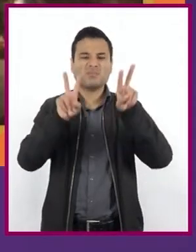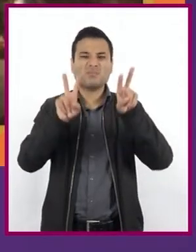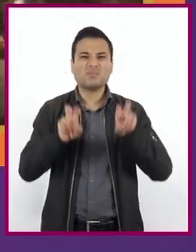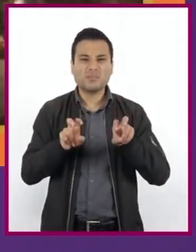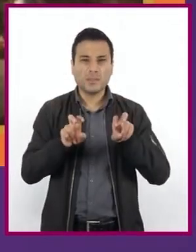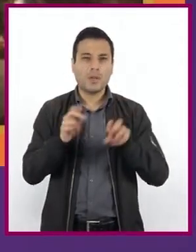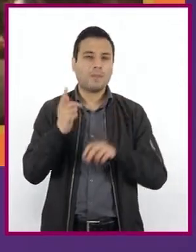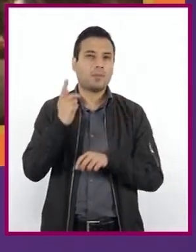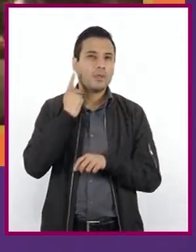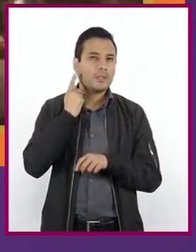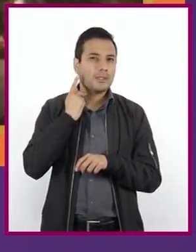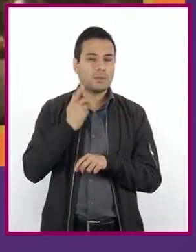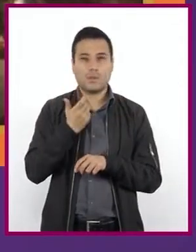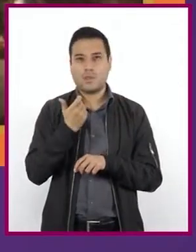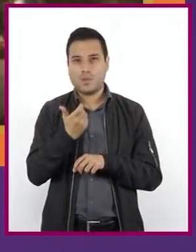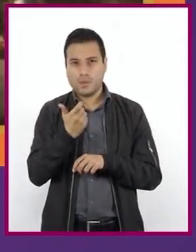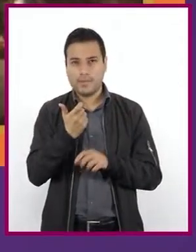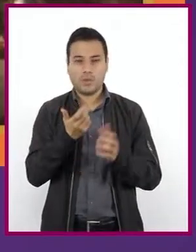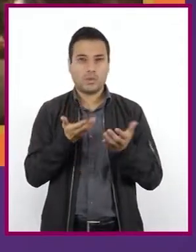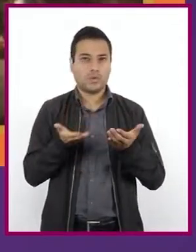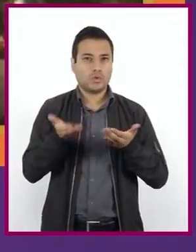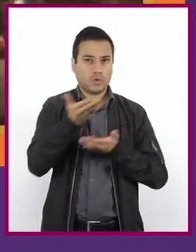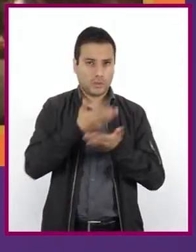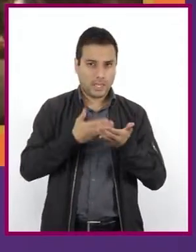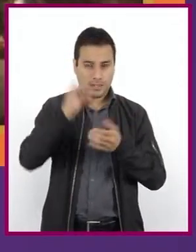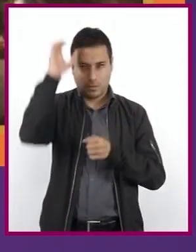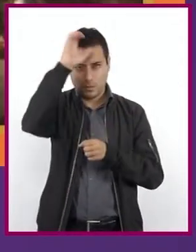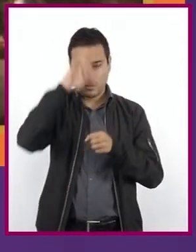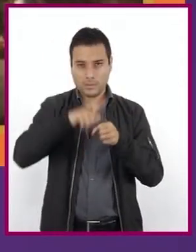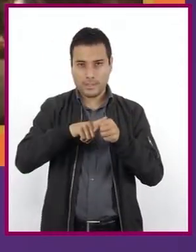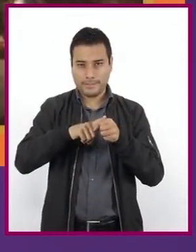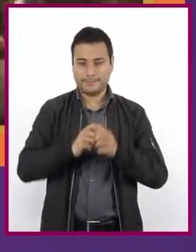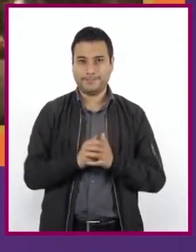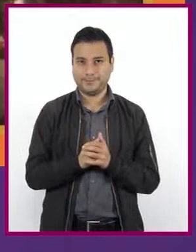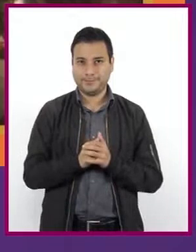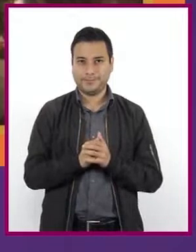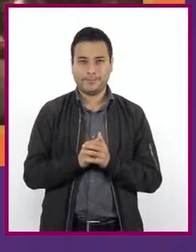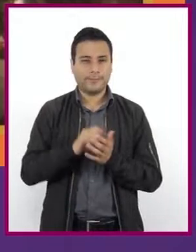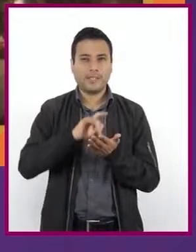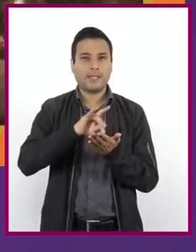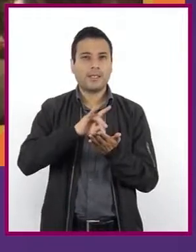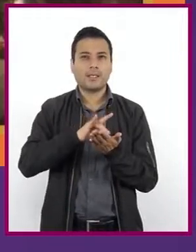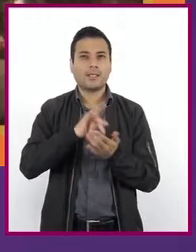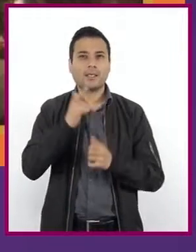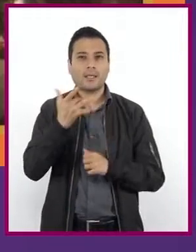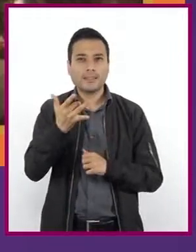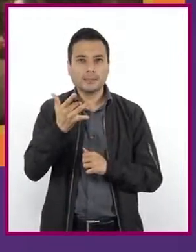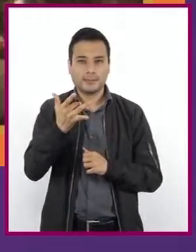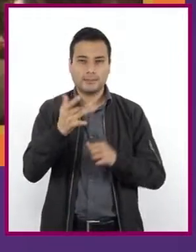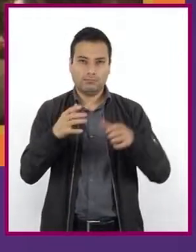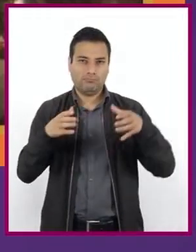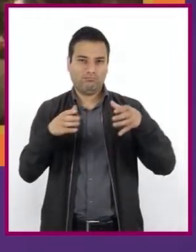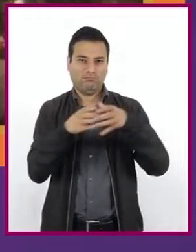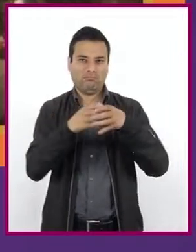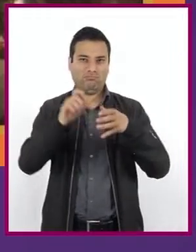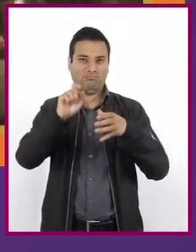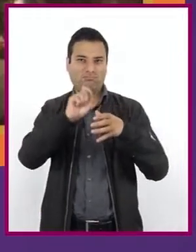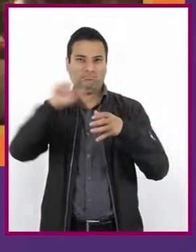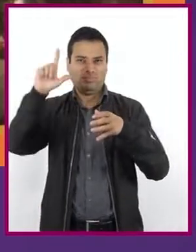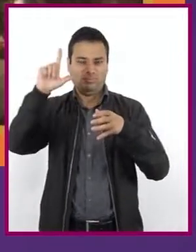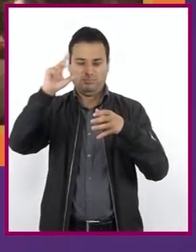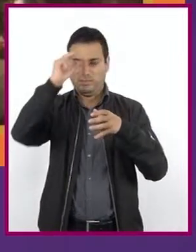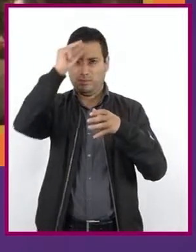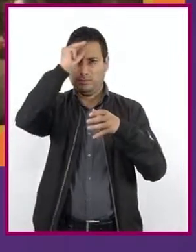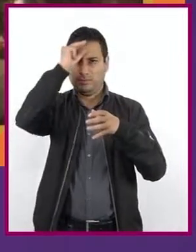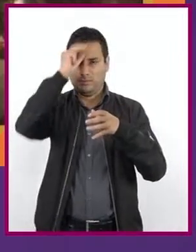político, económico, social y cultural, influenciadas por el pensamiento ilustrado y promovidas